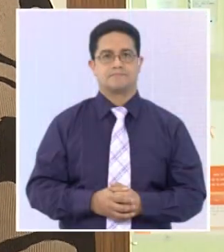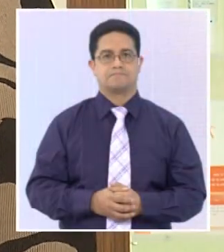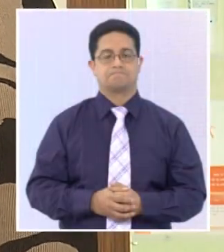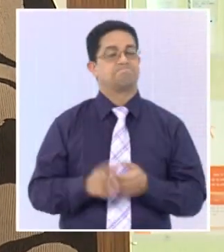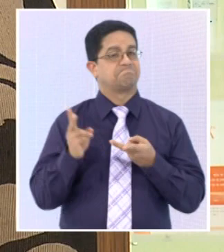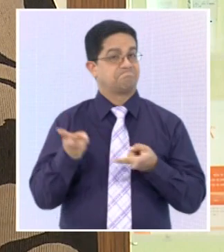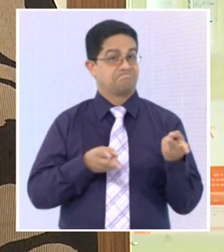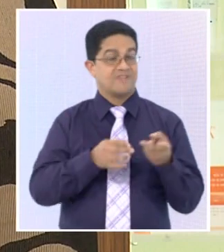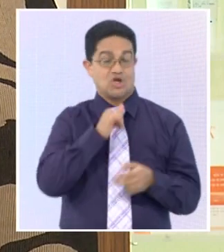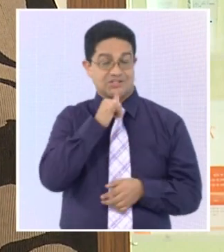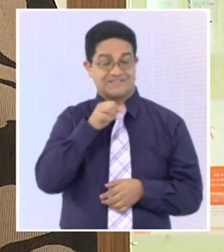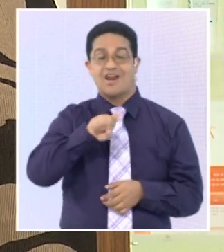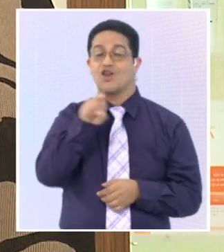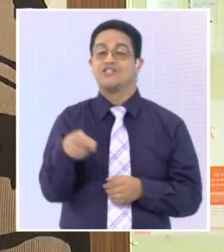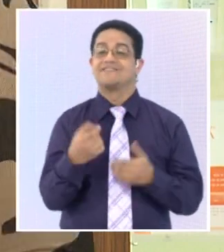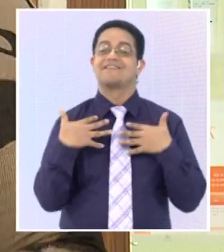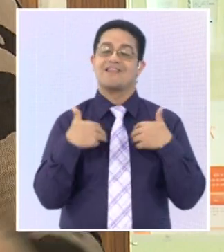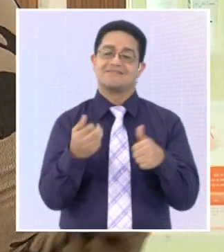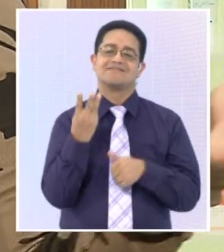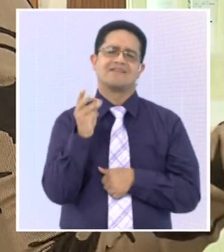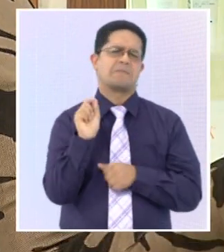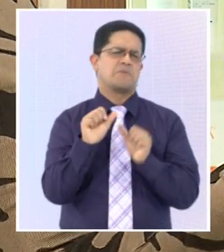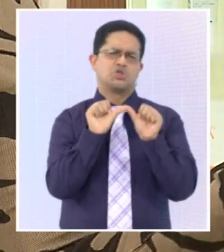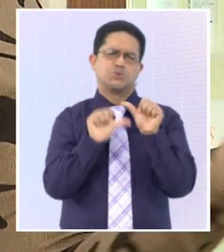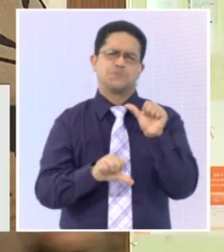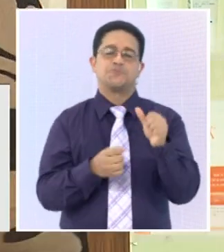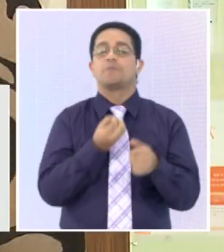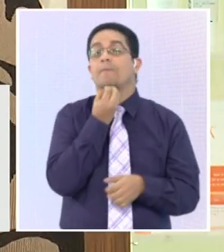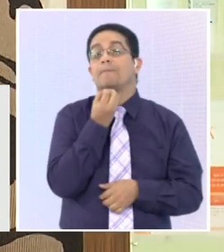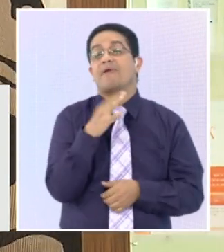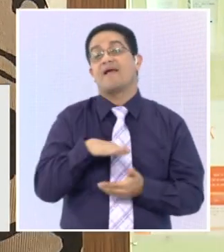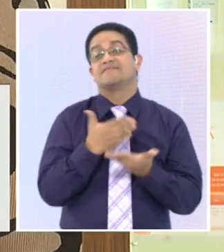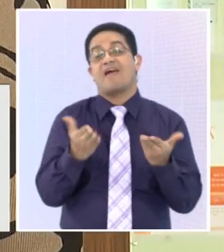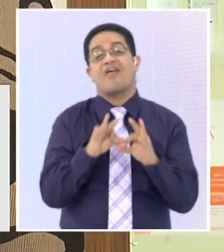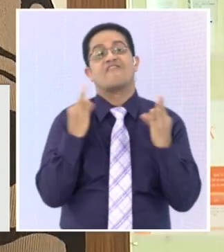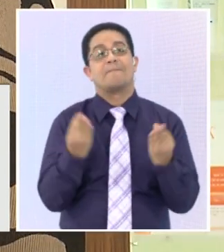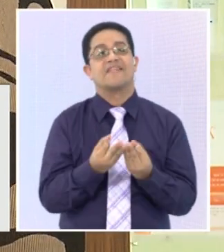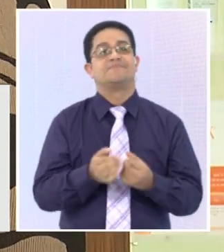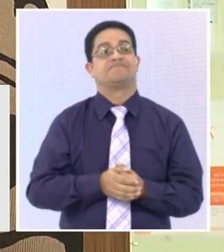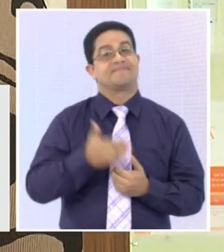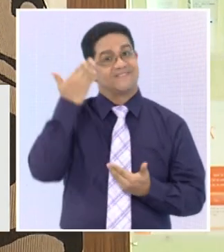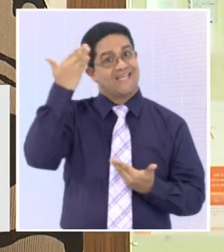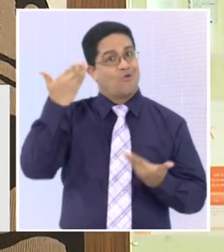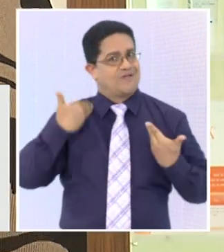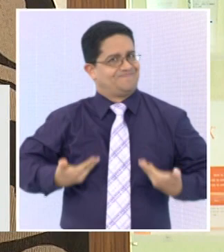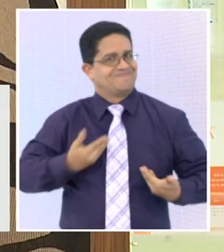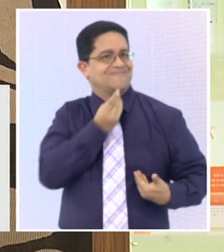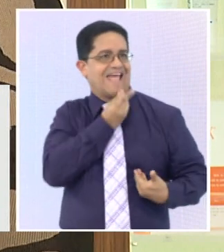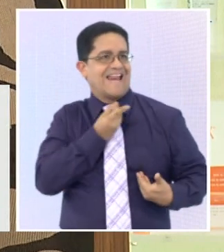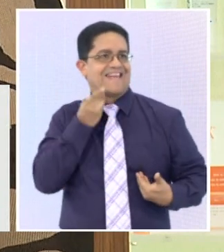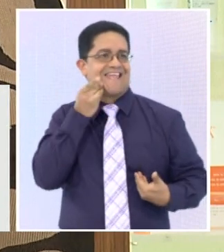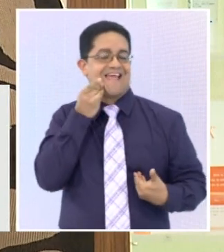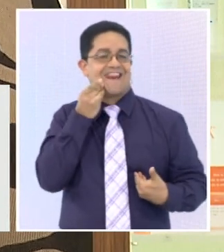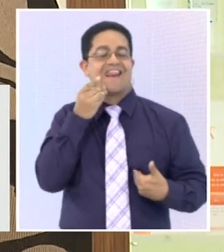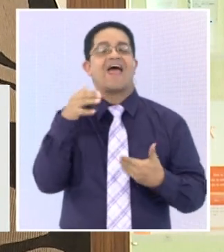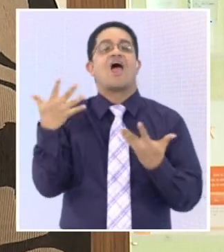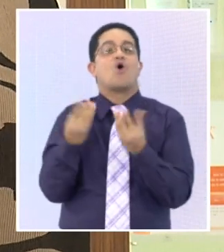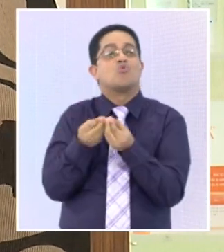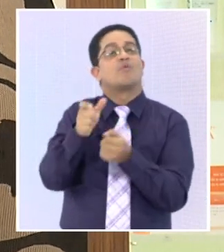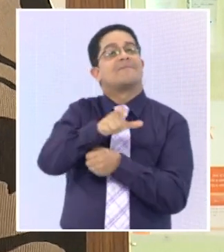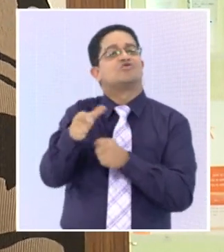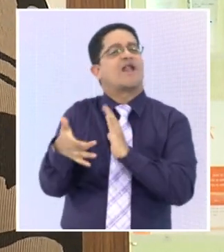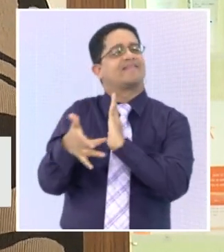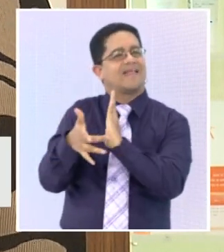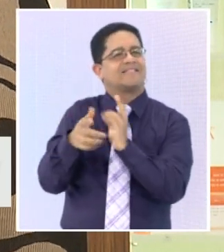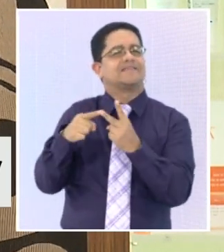Bienvenidos a Noticias Globovisión Salud, 30 minutos dedicados para el bienestar de toda la familia. Les saluda como siempre Daniela J. Salas en nombre de todo el equipo técnico